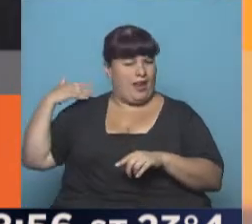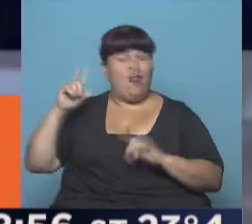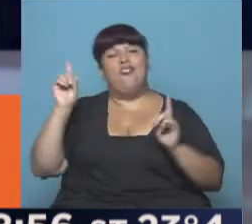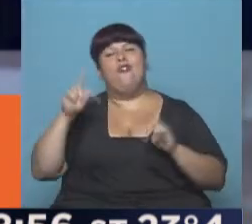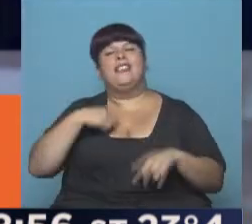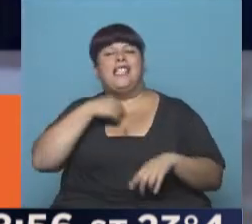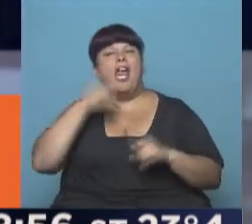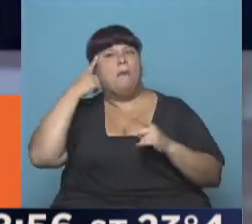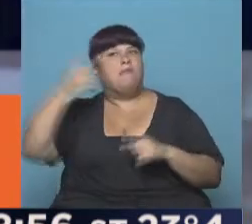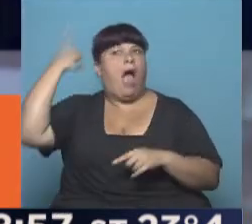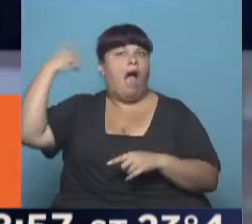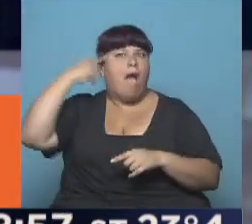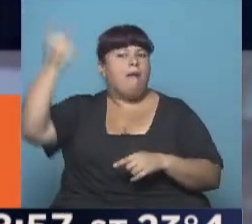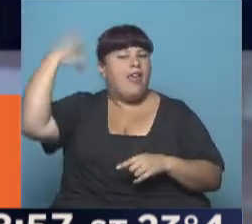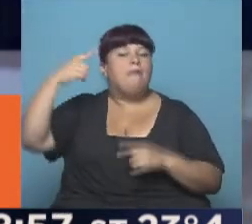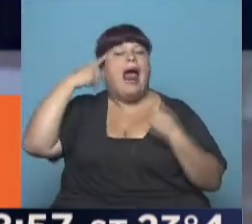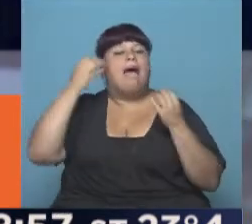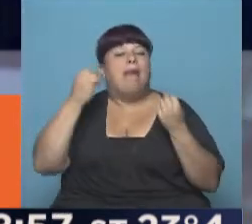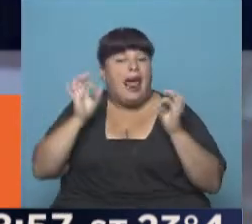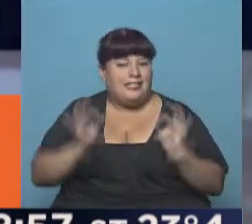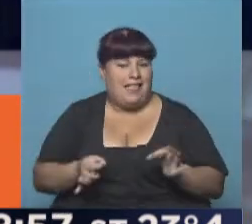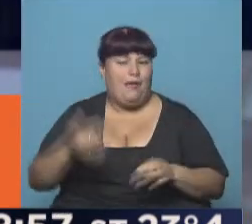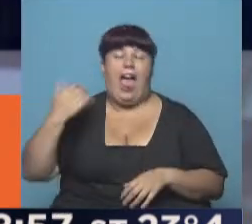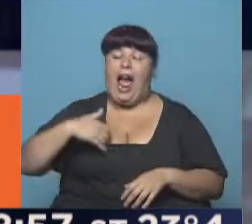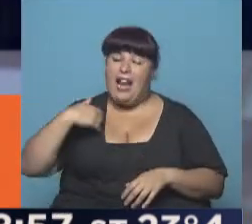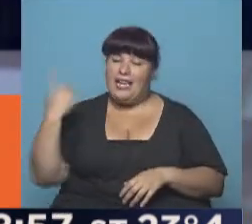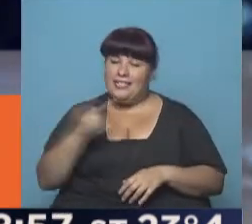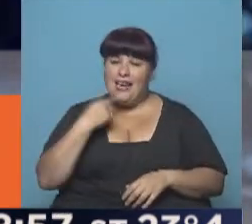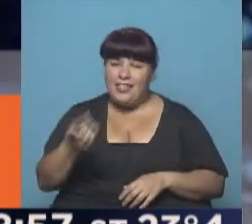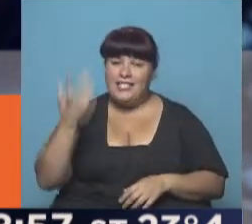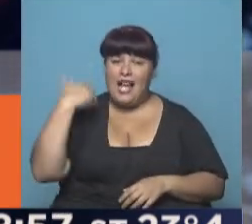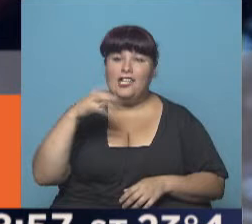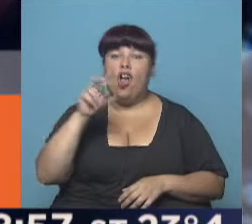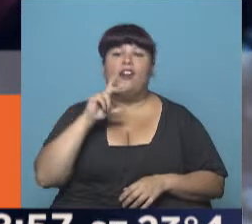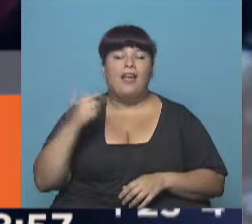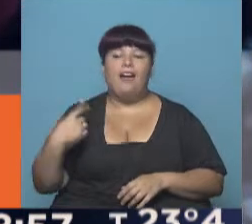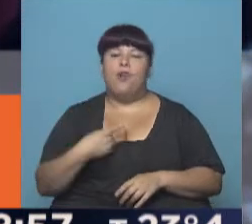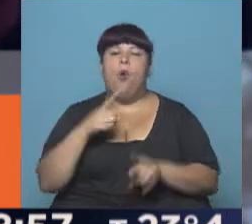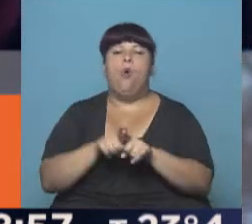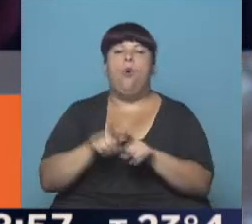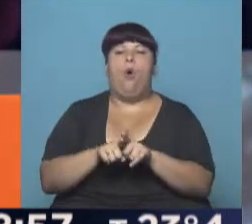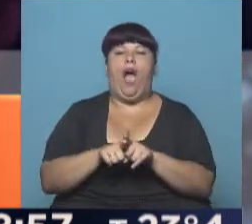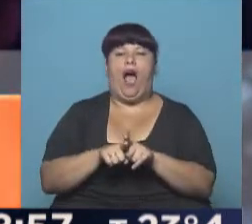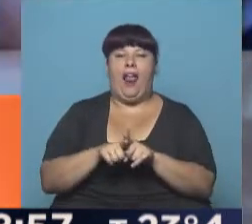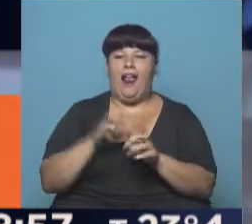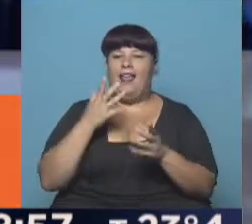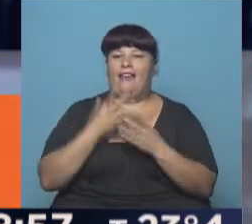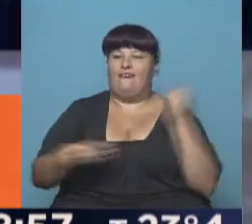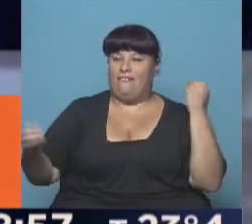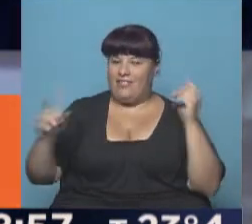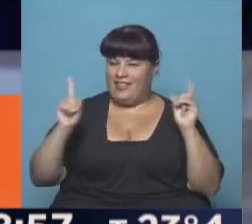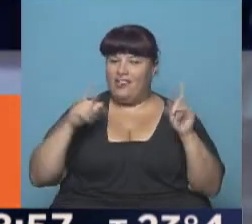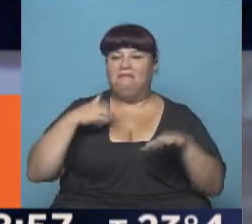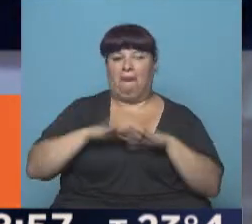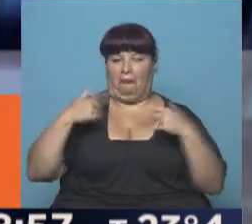uno quiera vivir del pasado, para tomar dimensión, porque los argentinos, como decía Ortega y Gasset, somos muy de estar en fuga, ¿no? No